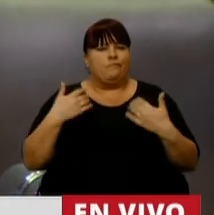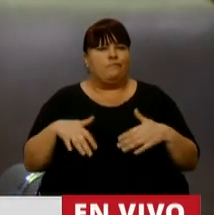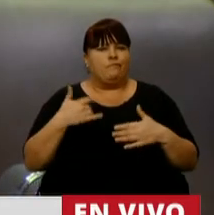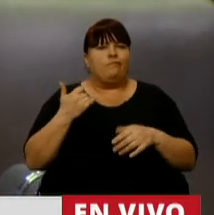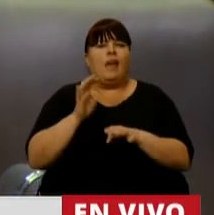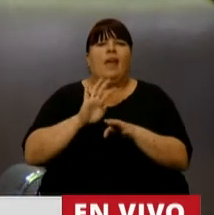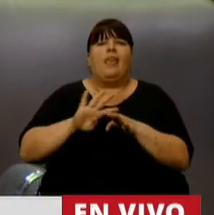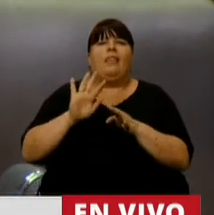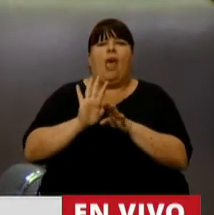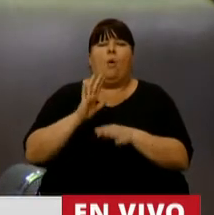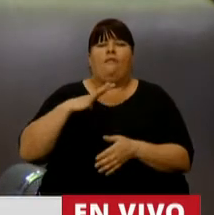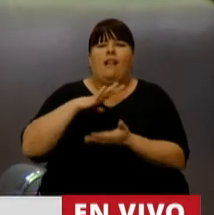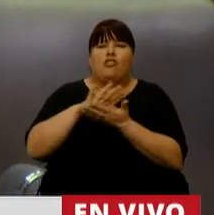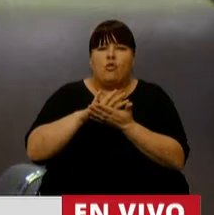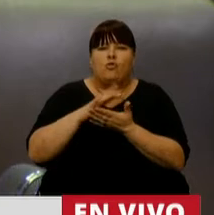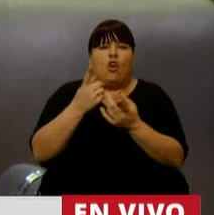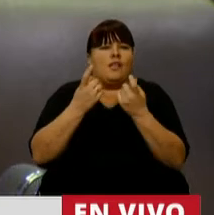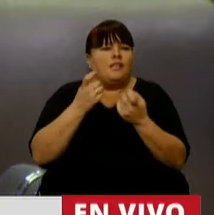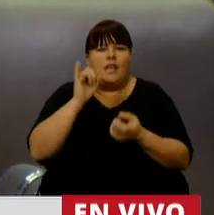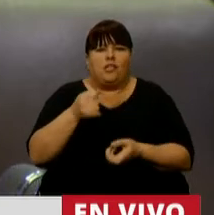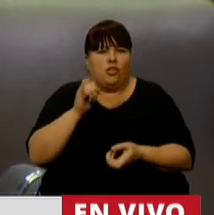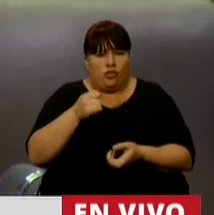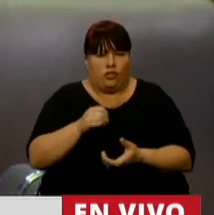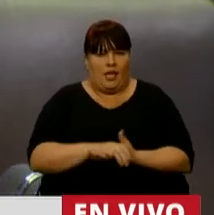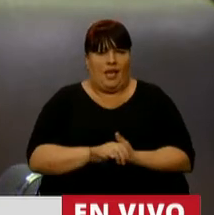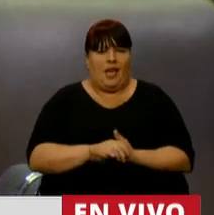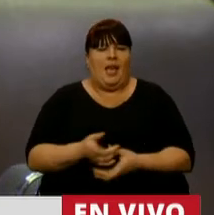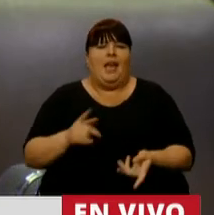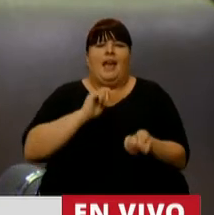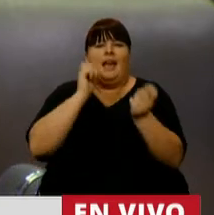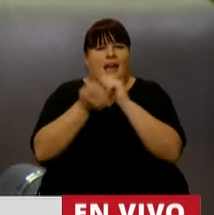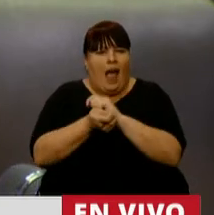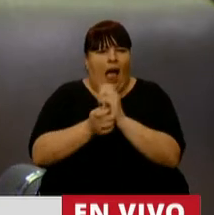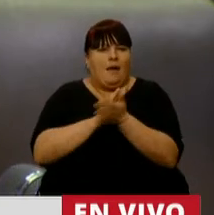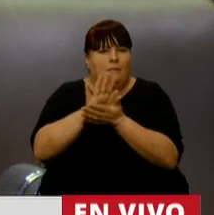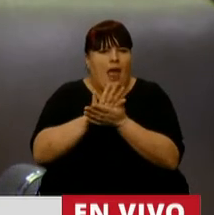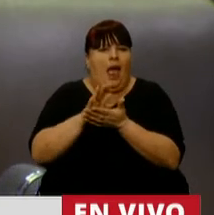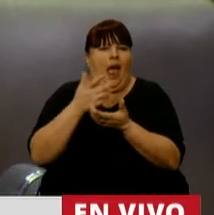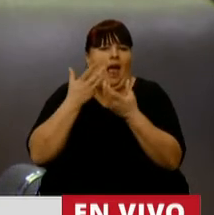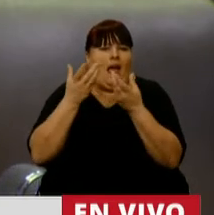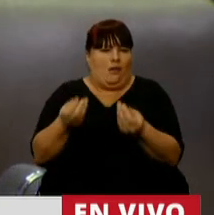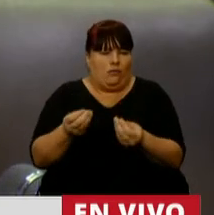Con una enorme deuda que era necesario reestructurar y saldar.